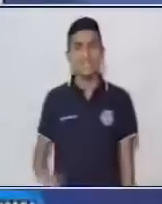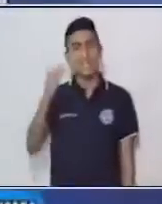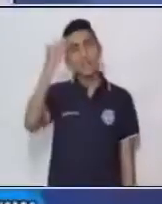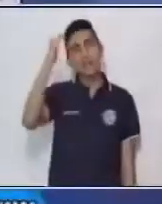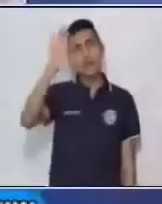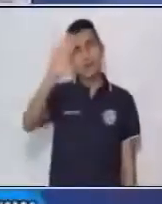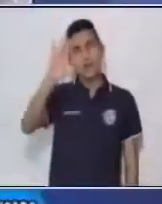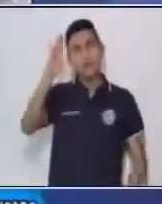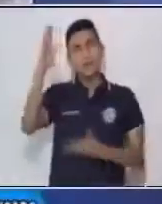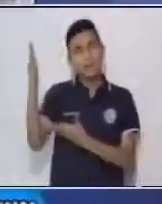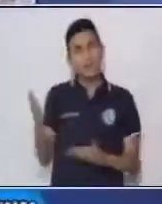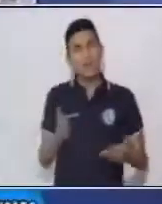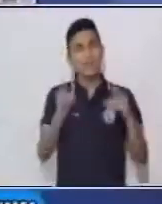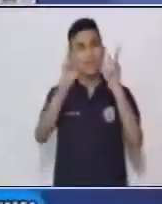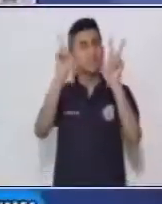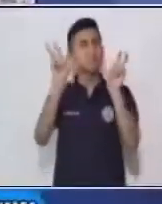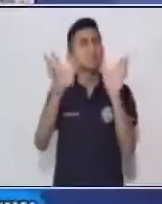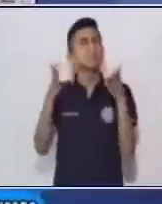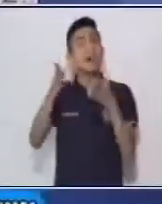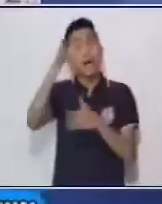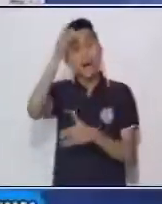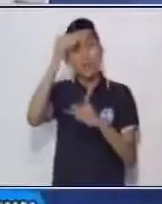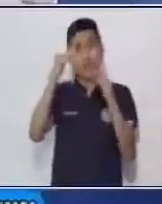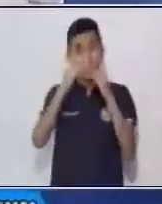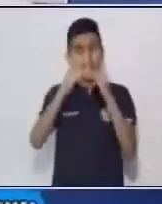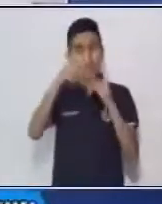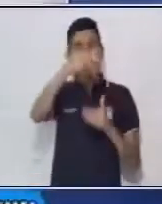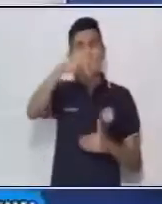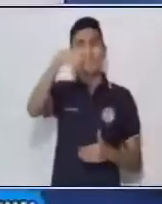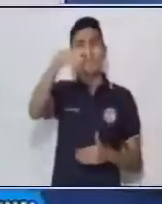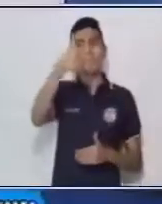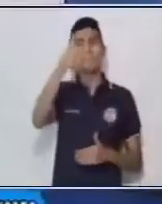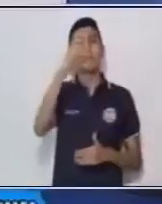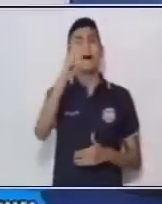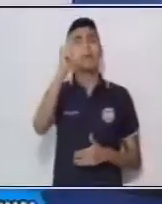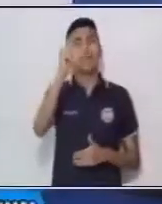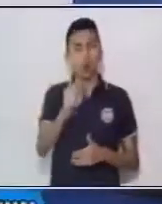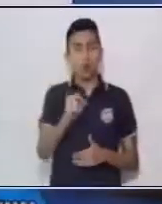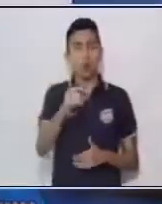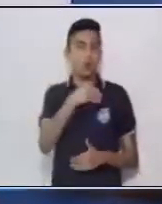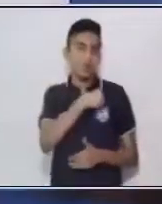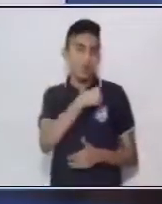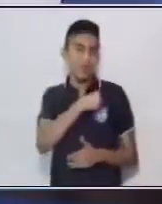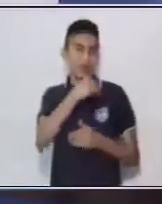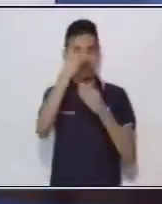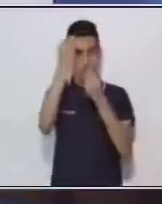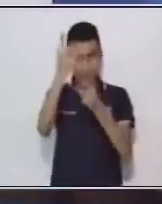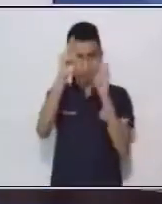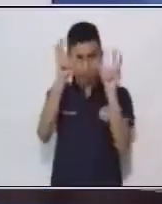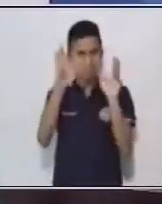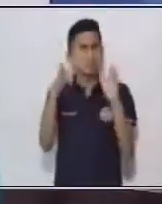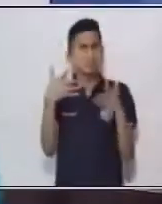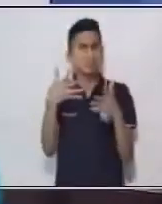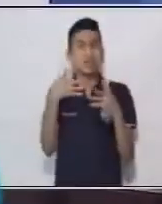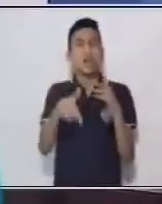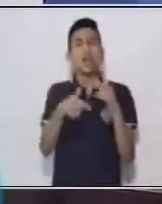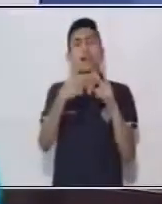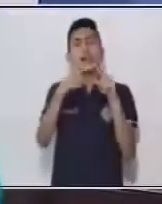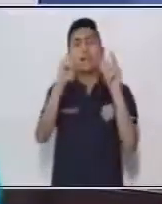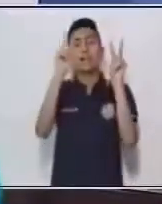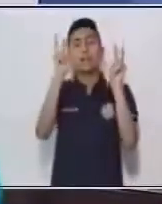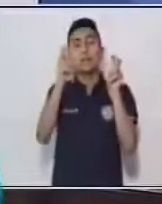Bienvenido a este espacio educativo Aprendo en Casa. Soy Pablo Salvatierra y en esta oportunidad desarrollaré el tema accidentes del